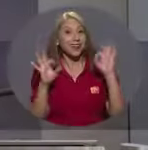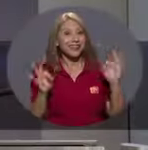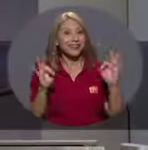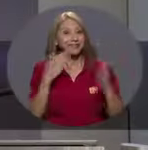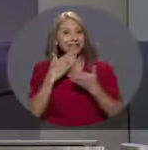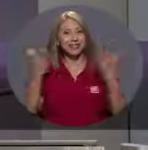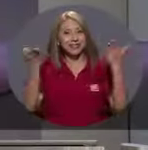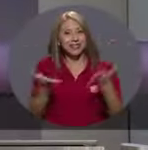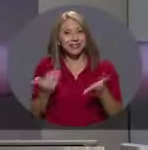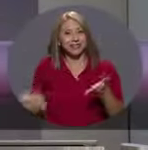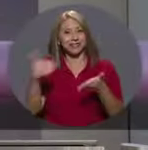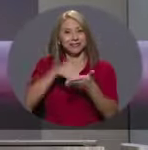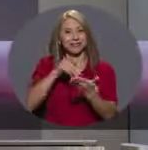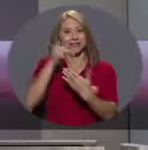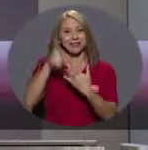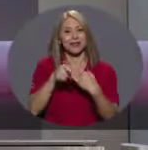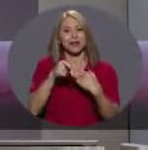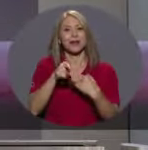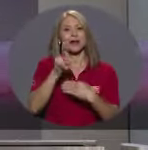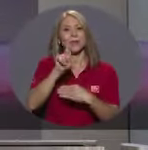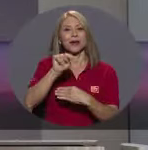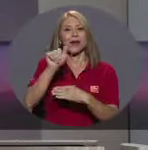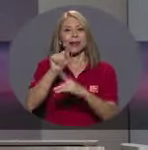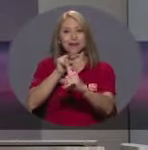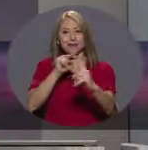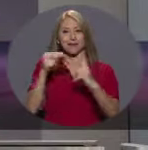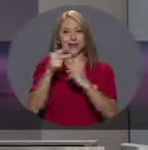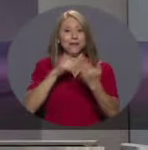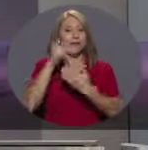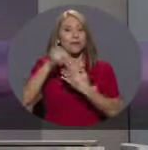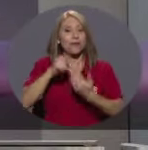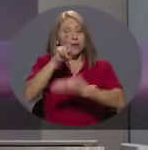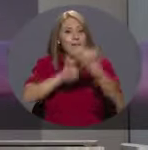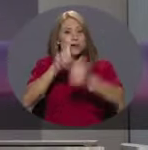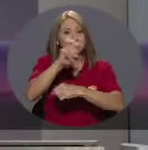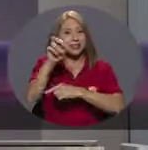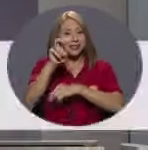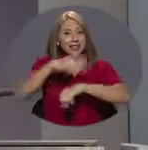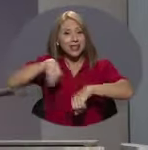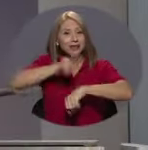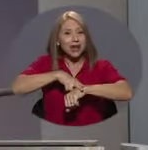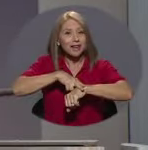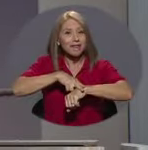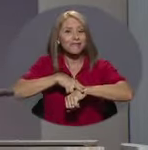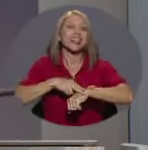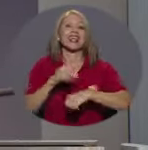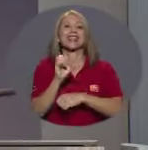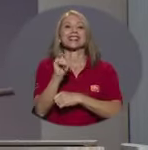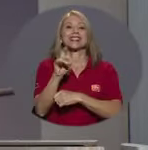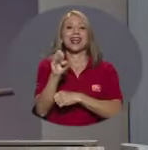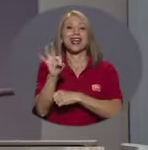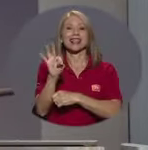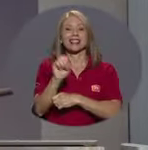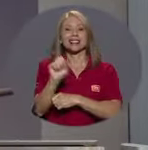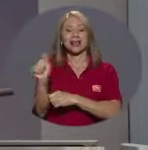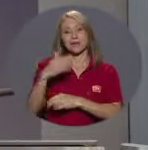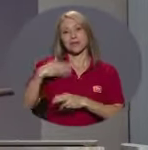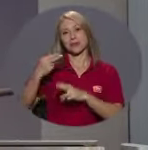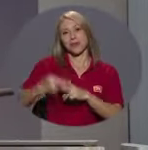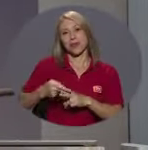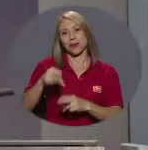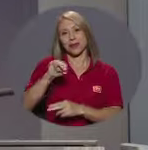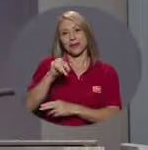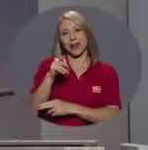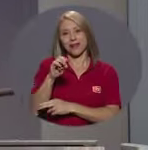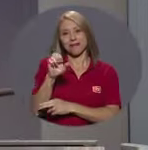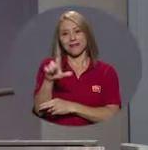¿Qué tal? Bienvenidos una vez más a Una Mirada, el programa de la Universidad Nacional y del CINAR S.A. Mi nombre es Maribel